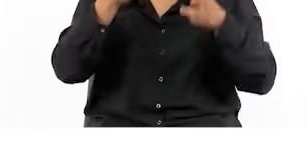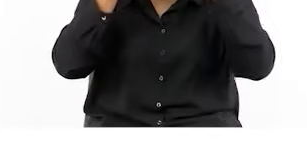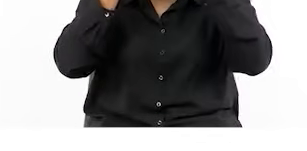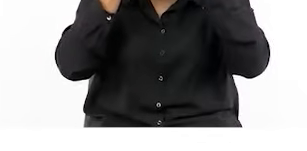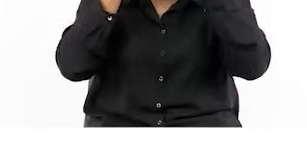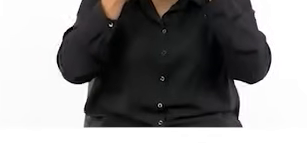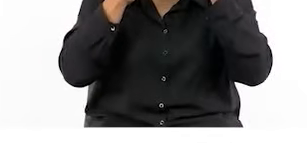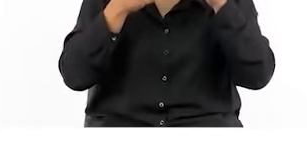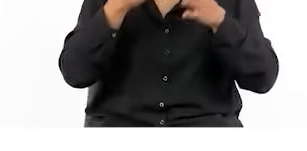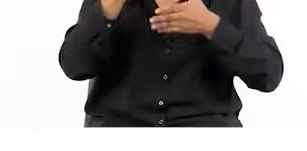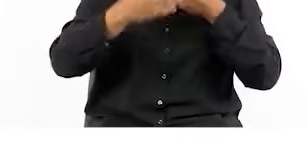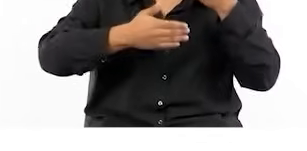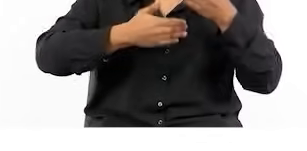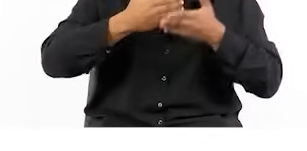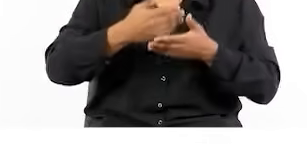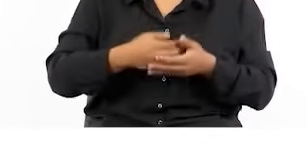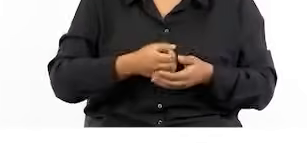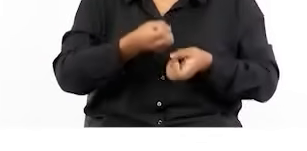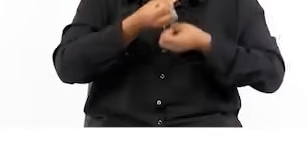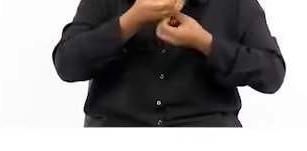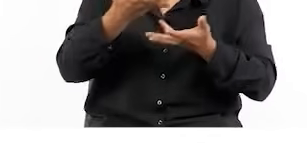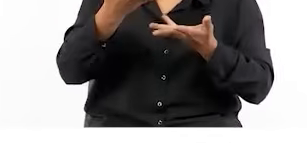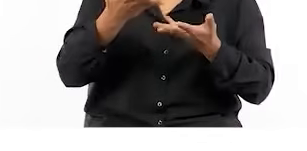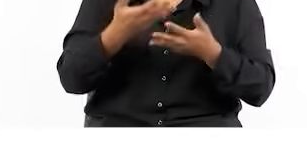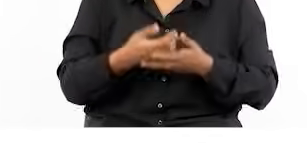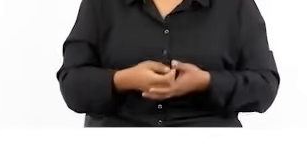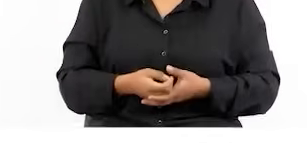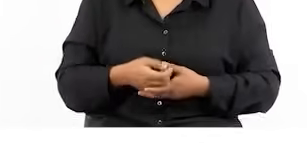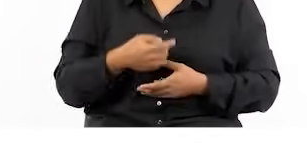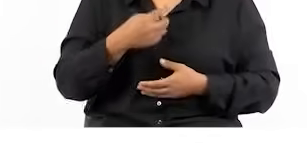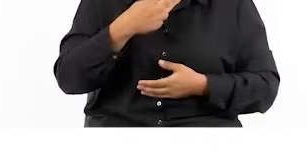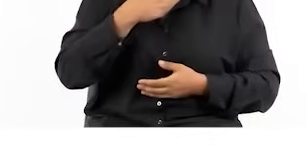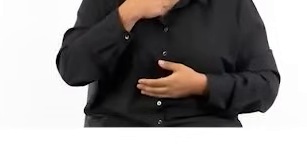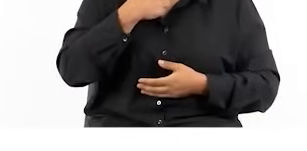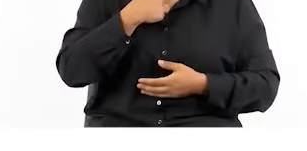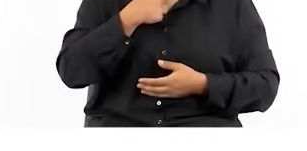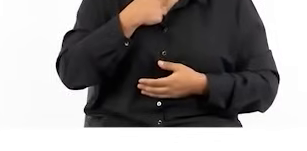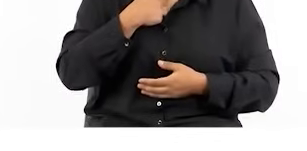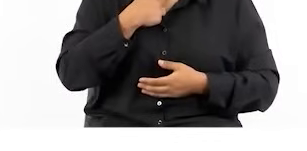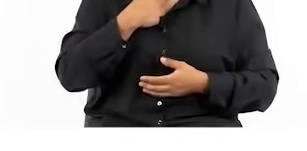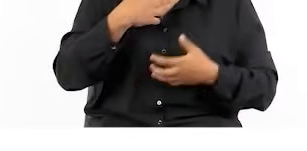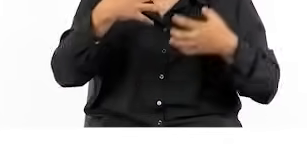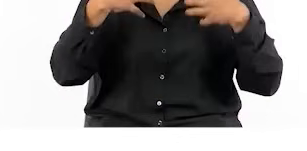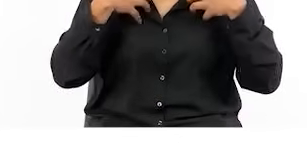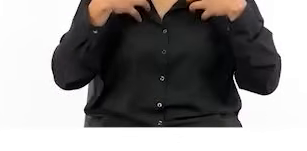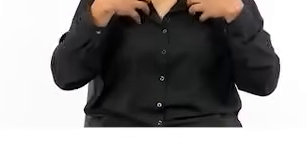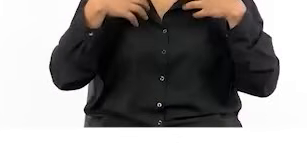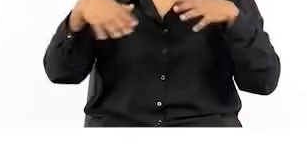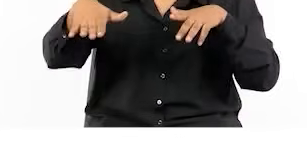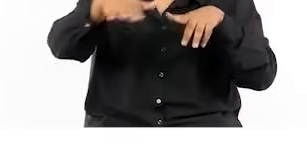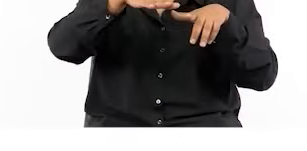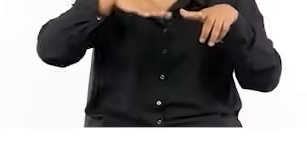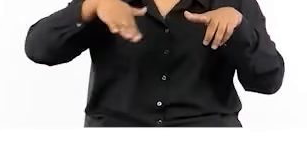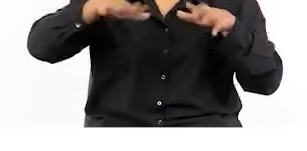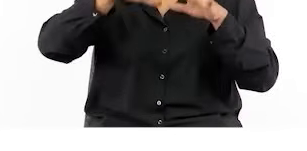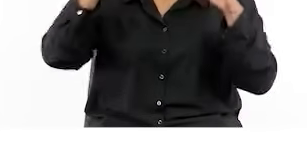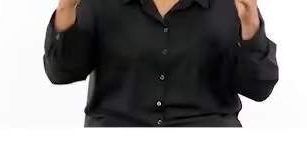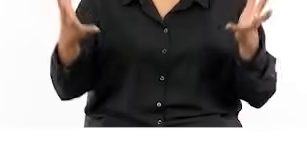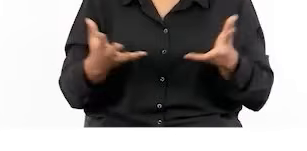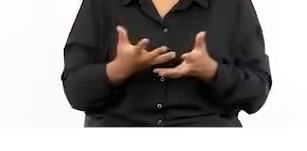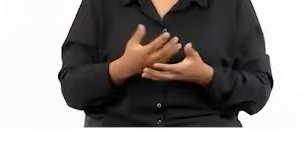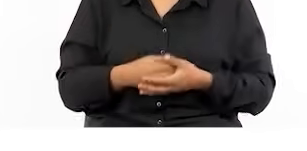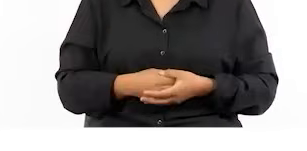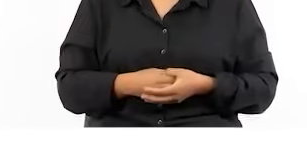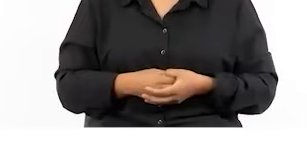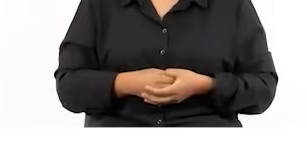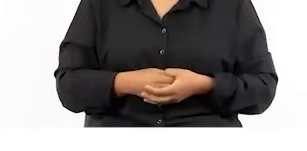caso muy pero muy notable de la erosión antrópica. Sus efectos son muy perjudiciales y dañinos